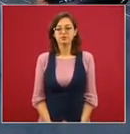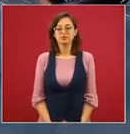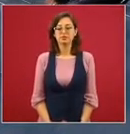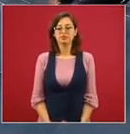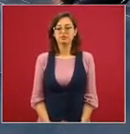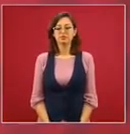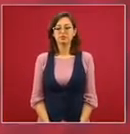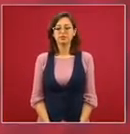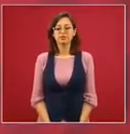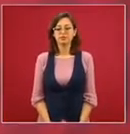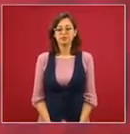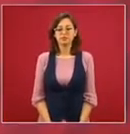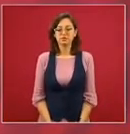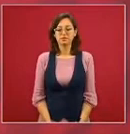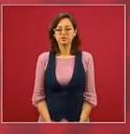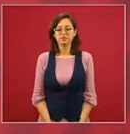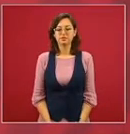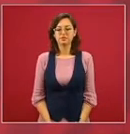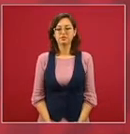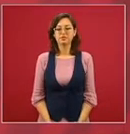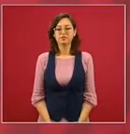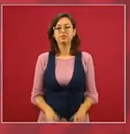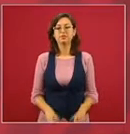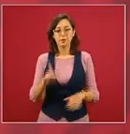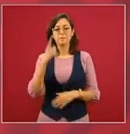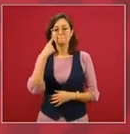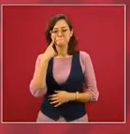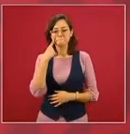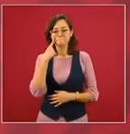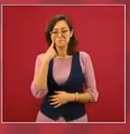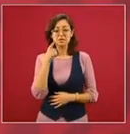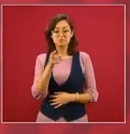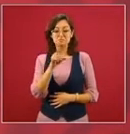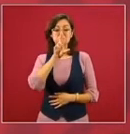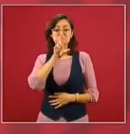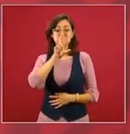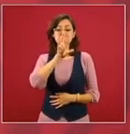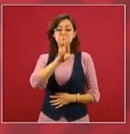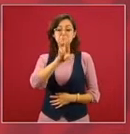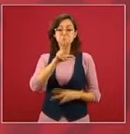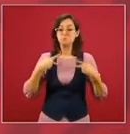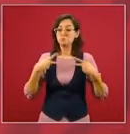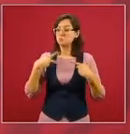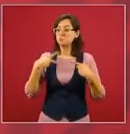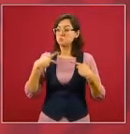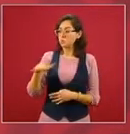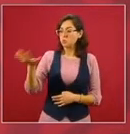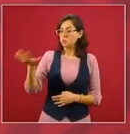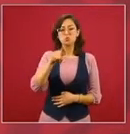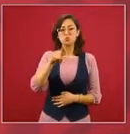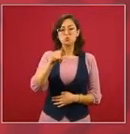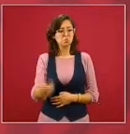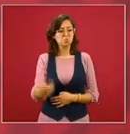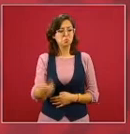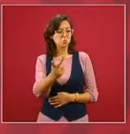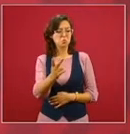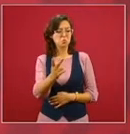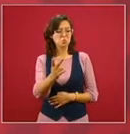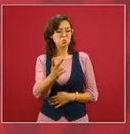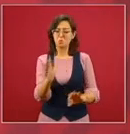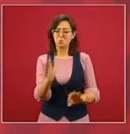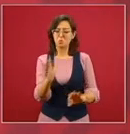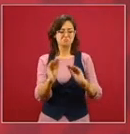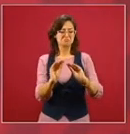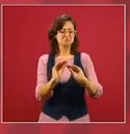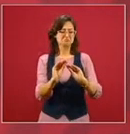vamos a dejar esta respuesta a la gente. La formulaste muy bien, o sea, está muy